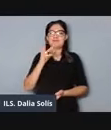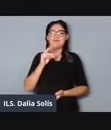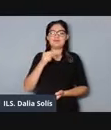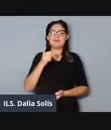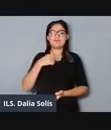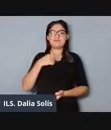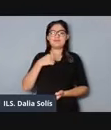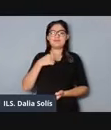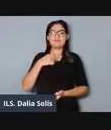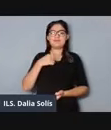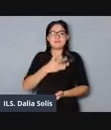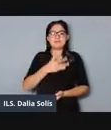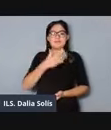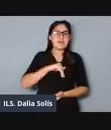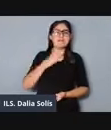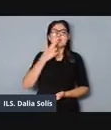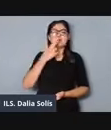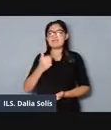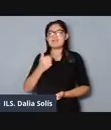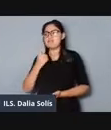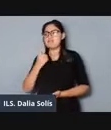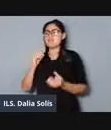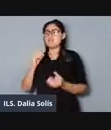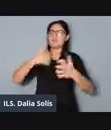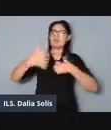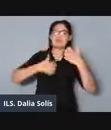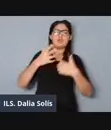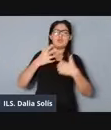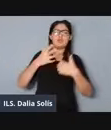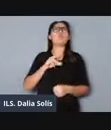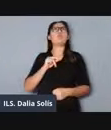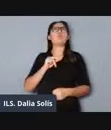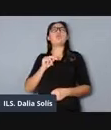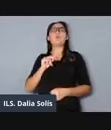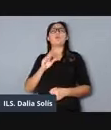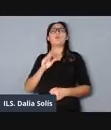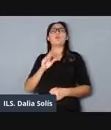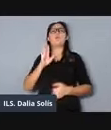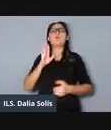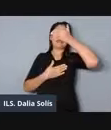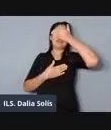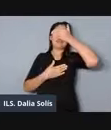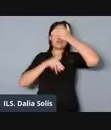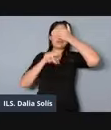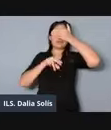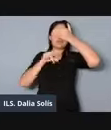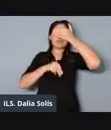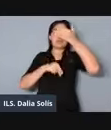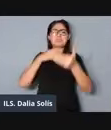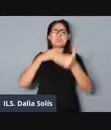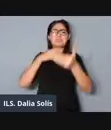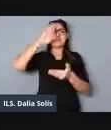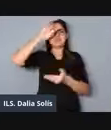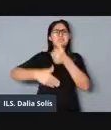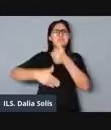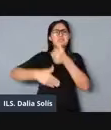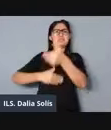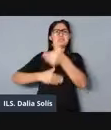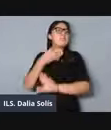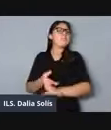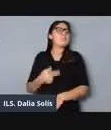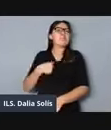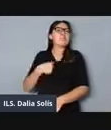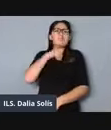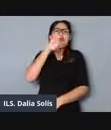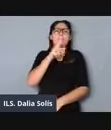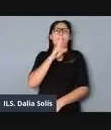a veces esto... pensamos que no daña a nadie, pero lo que estamos haciendo es justo tapar